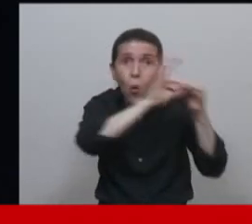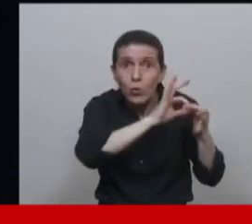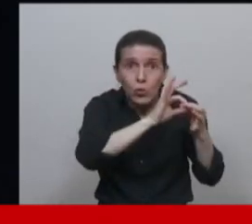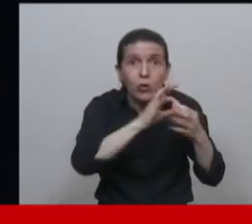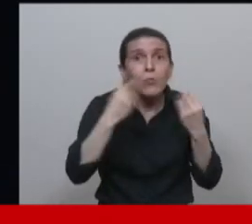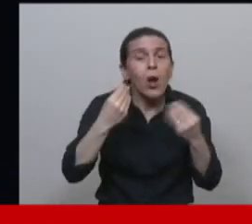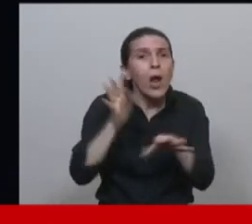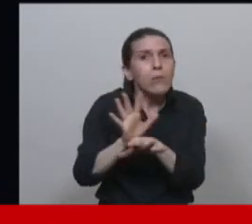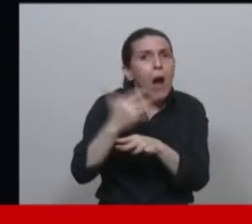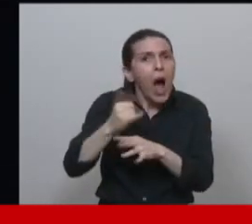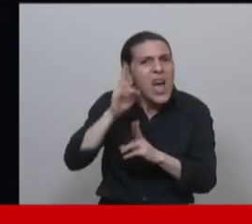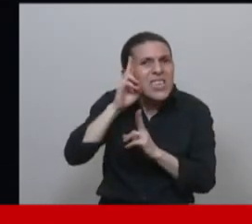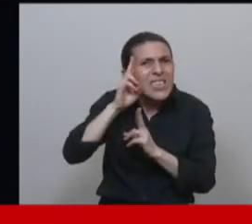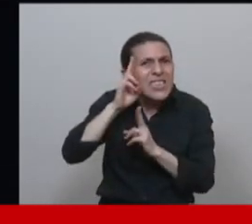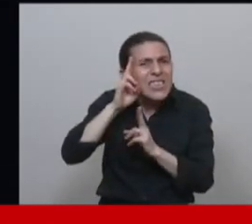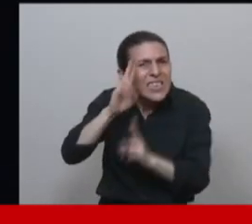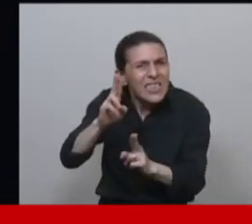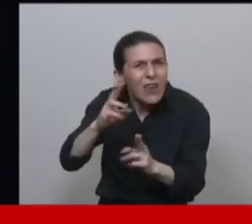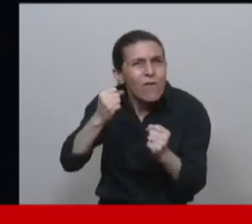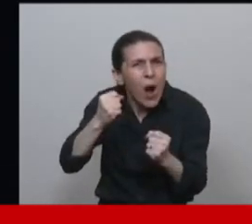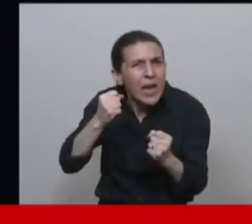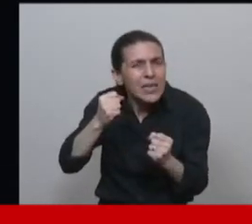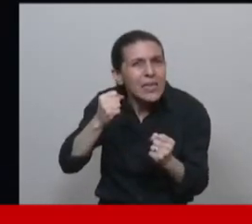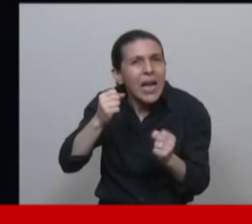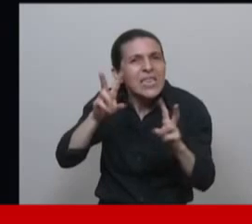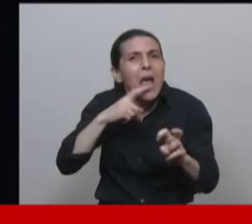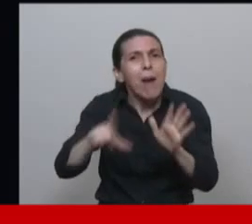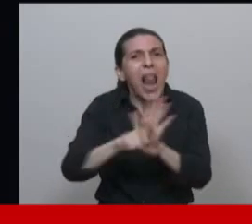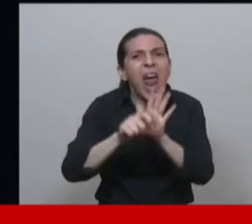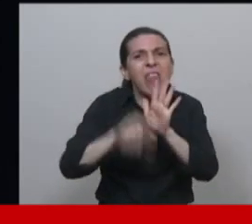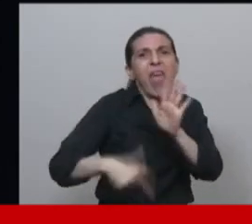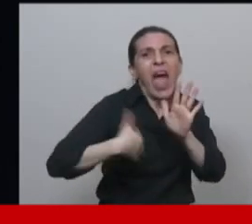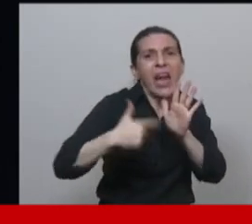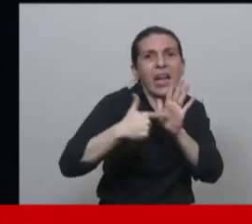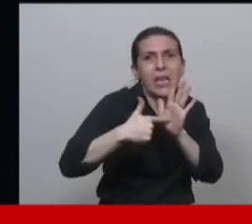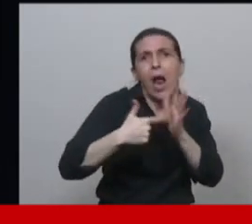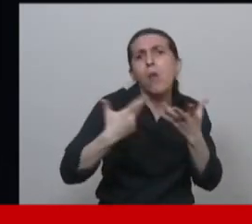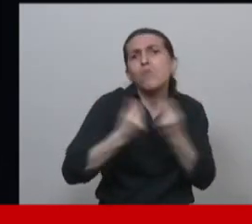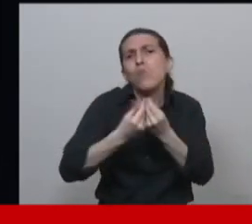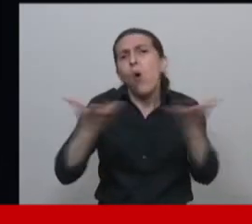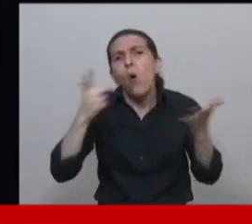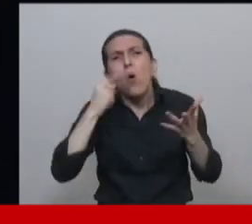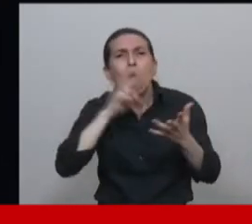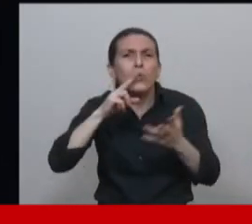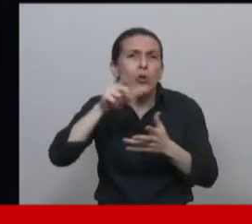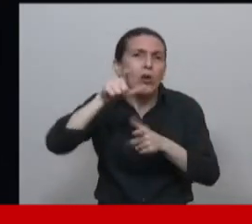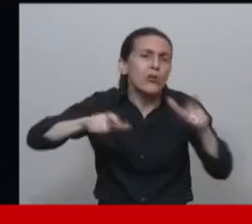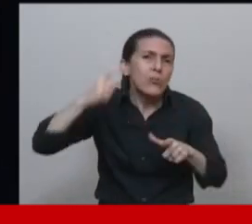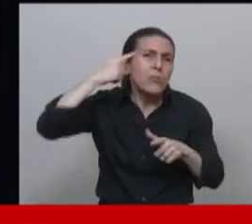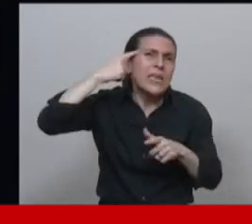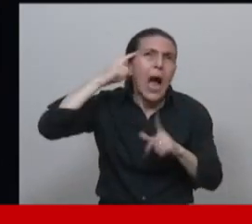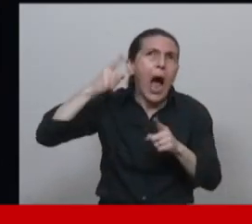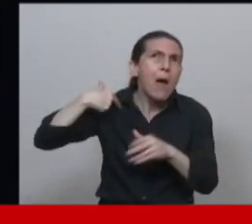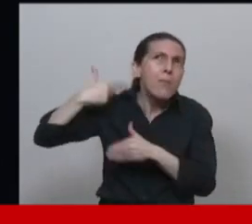ha respetado fuertemente a la ley local. Muchos y muchas pensaban al principio de este